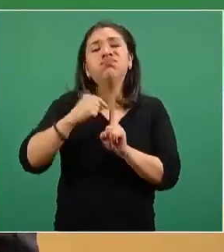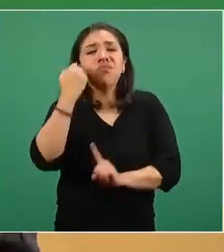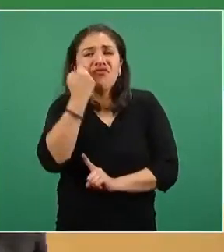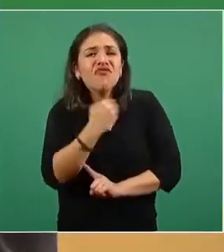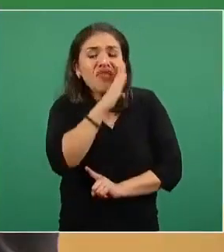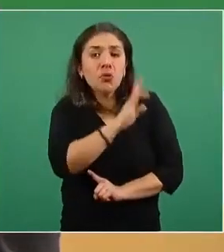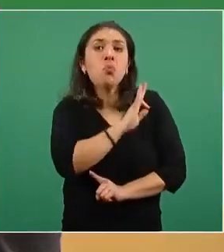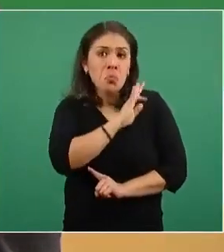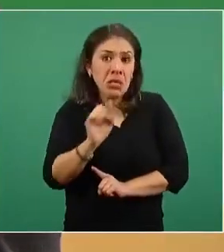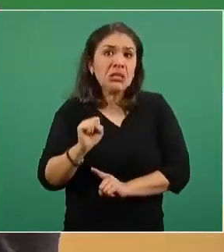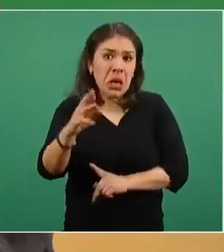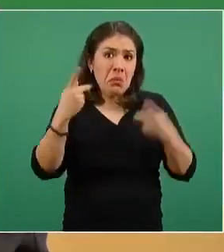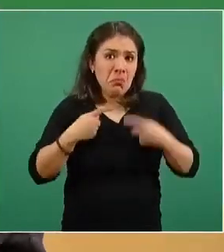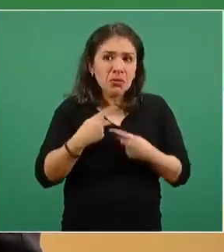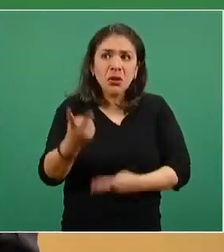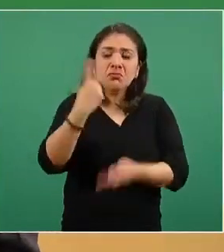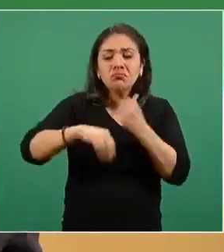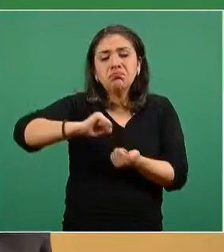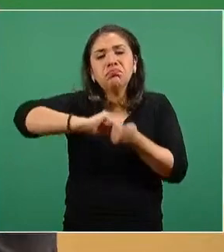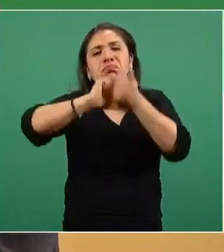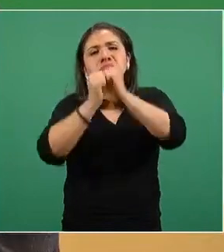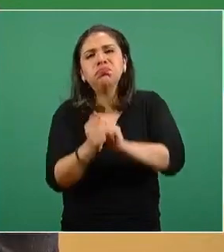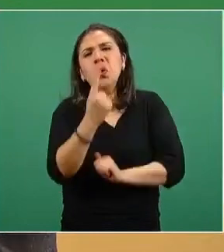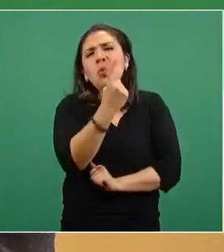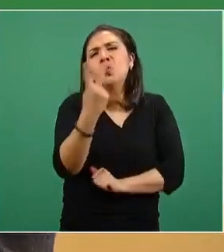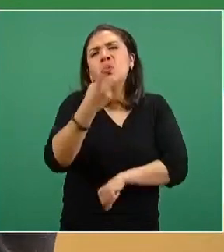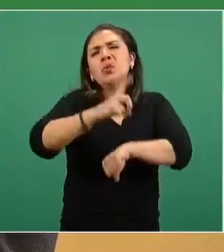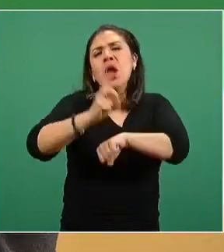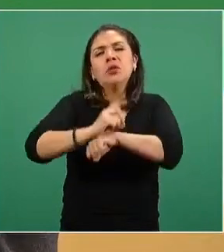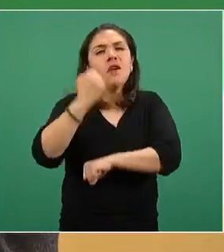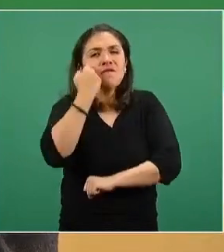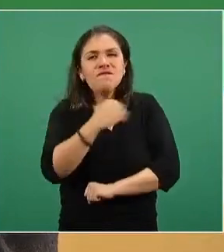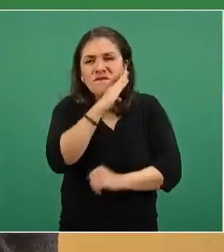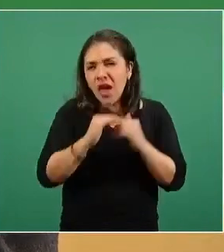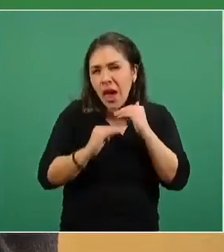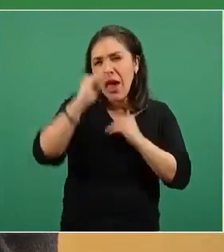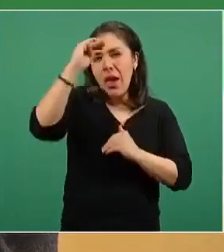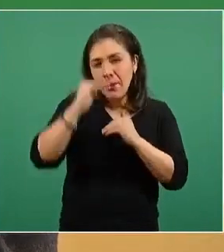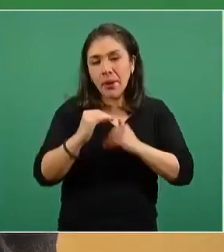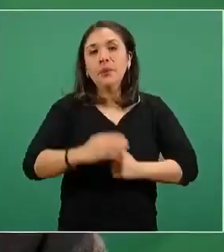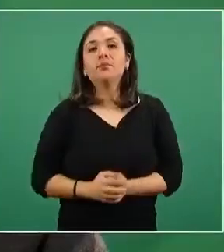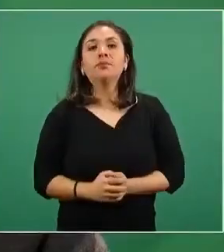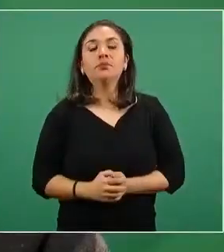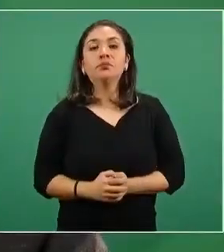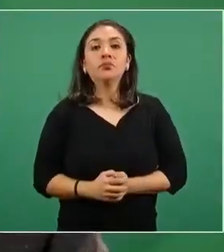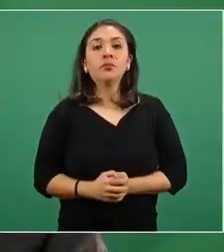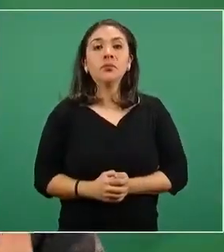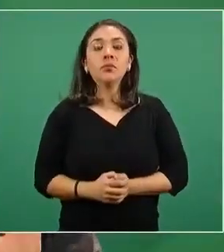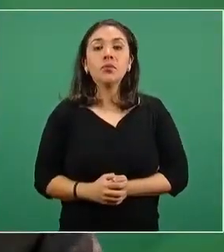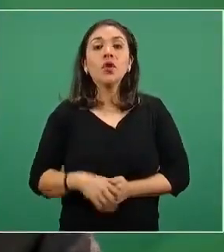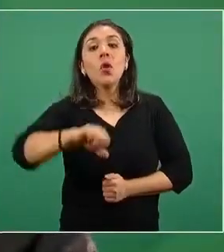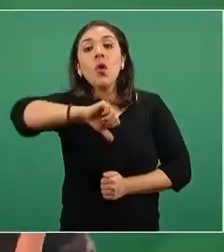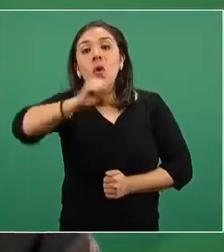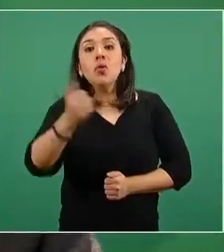ocurrir que la persona tenga fiebre durante 1 o 2 días. Una respuesta